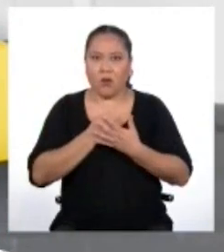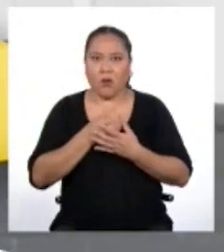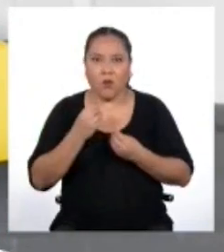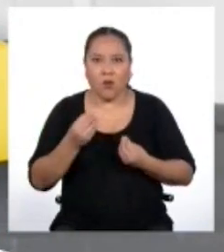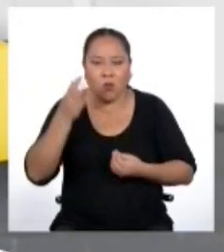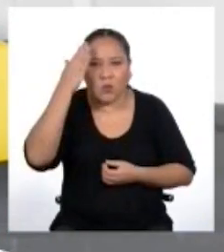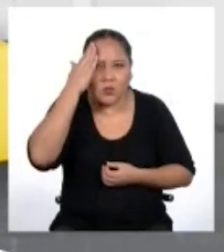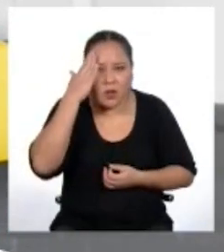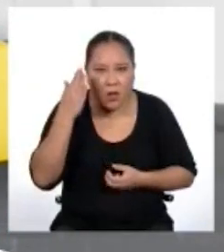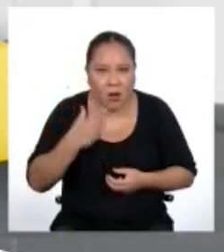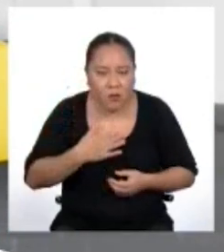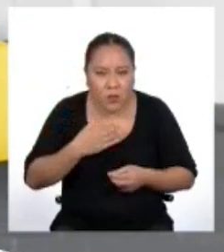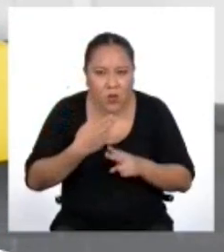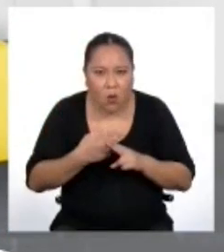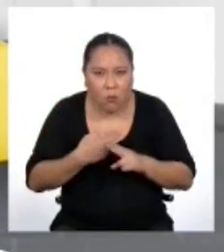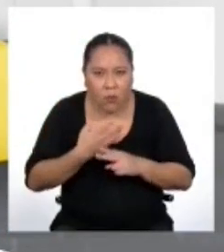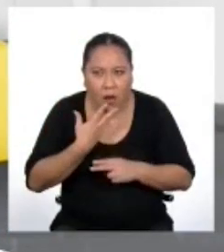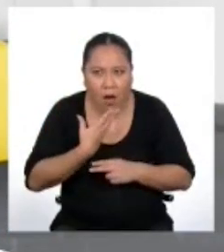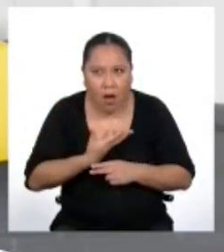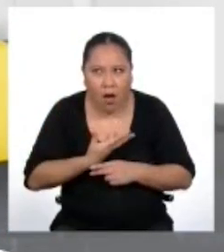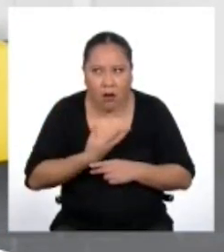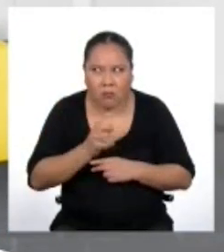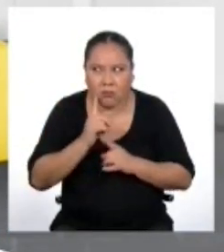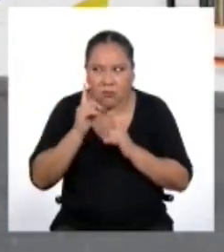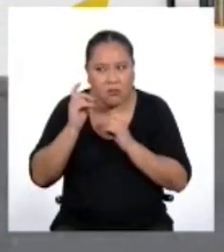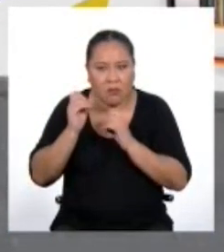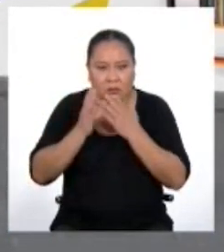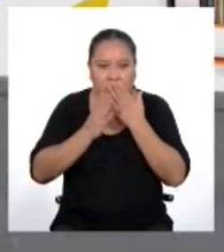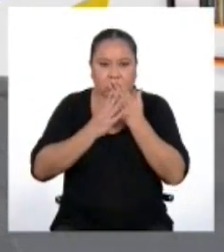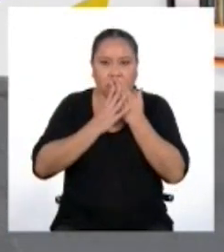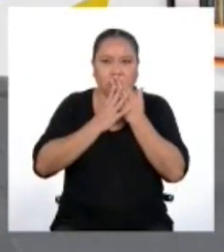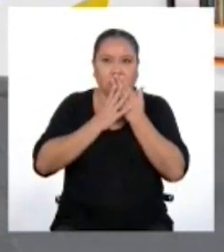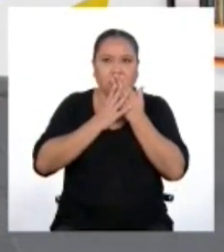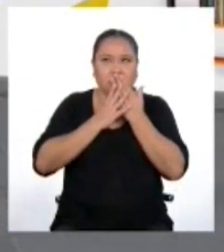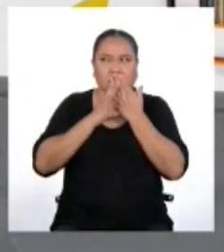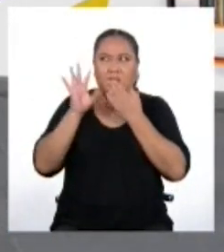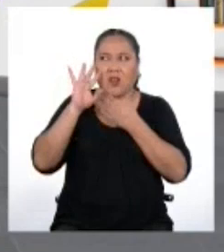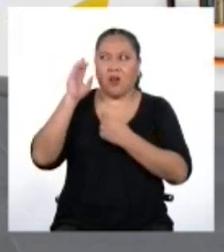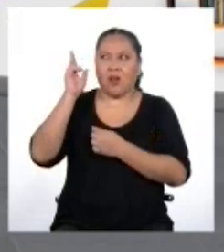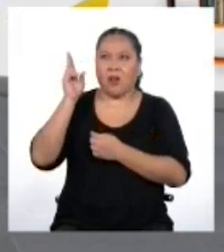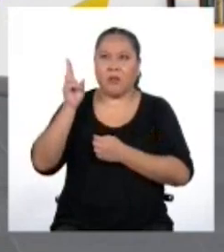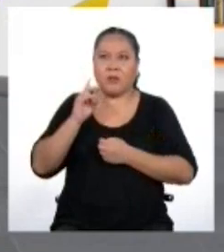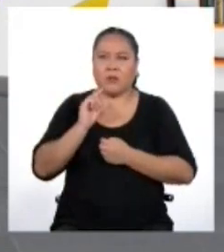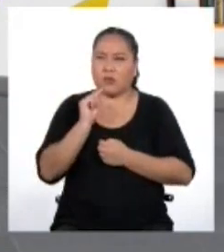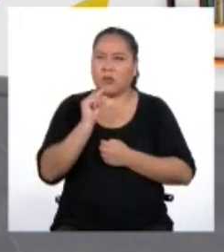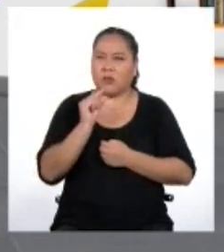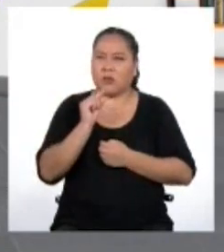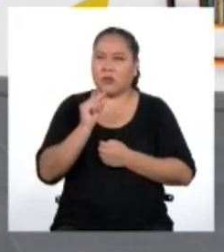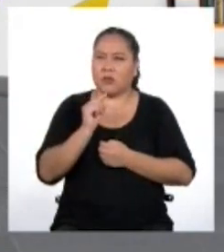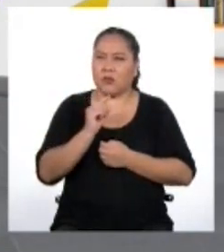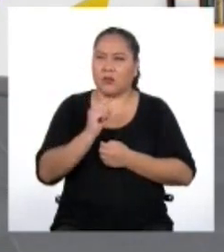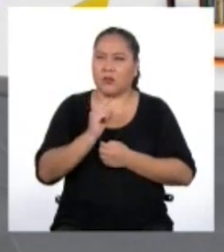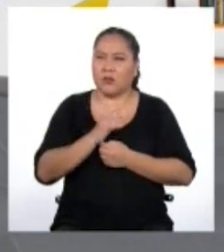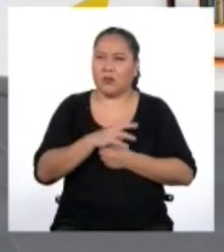mi nombre? Mejor ni le pregunto. Hola, profesor. Un ratito.